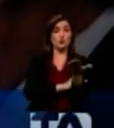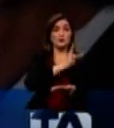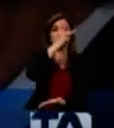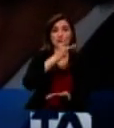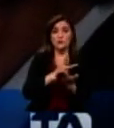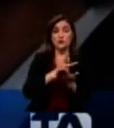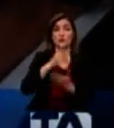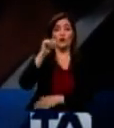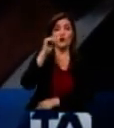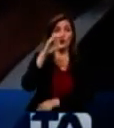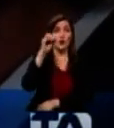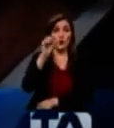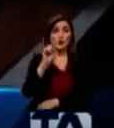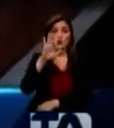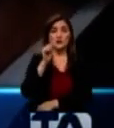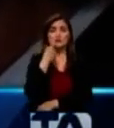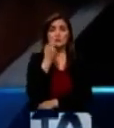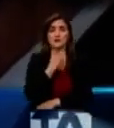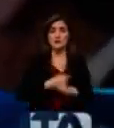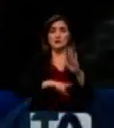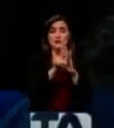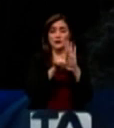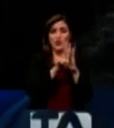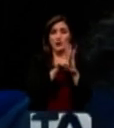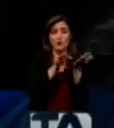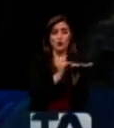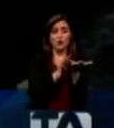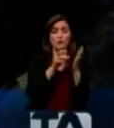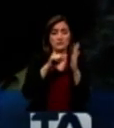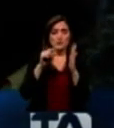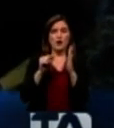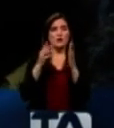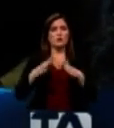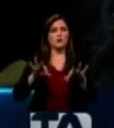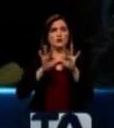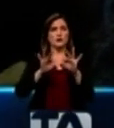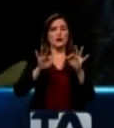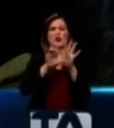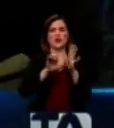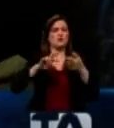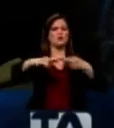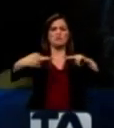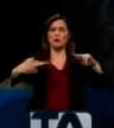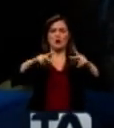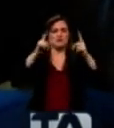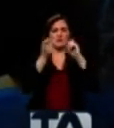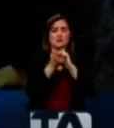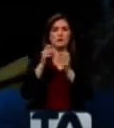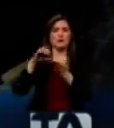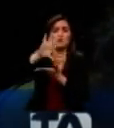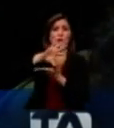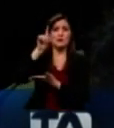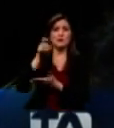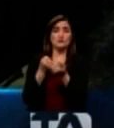que es imprescindible hacer reformas legales al Código Orgánico Monetario y Financiero y también dijo que para esto la Asamblea Nacional